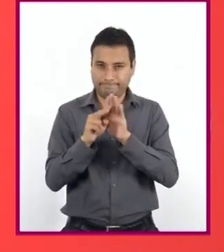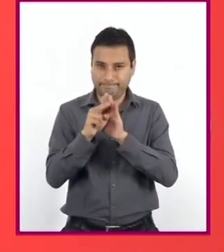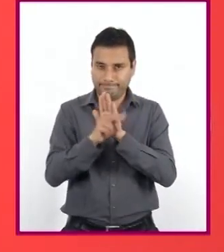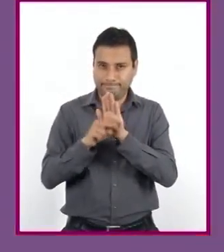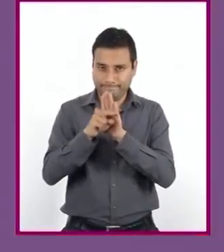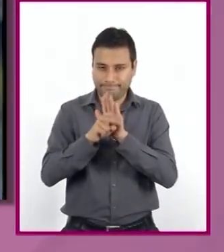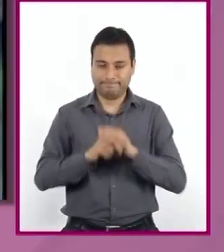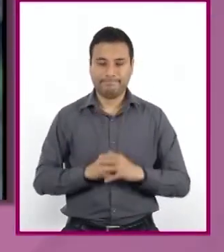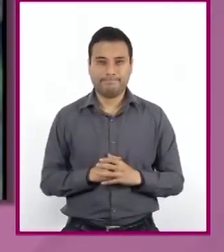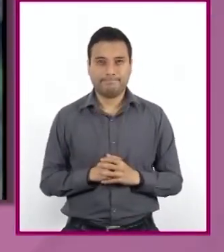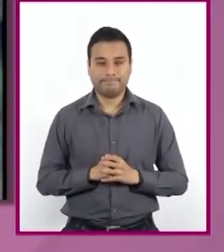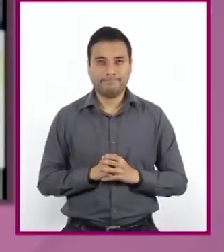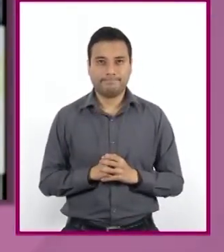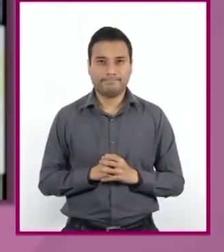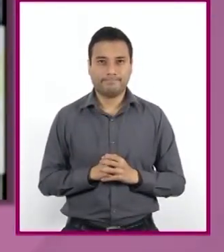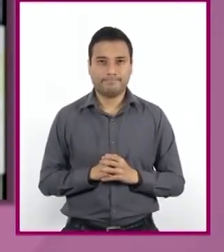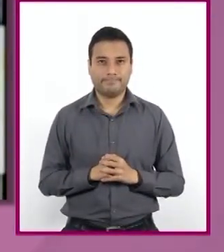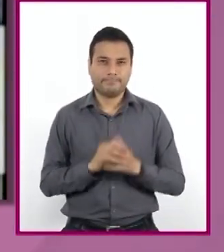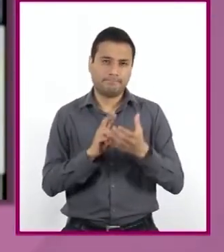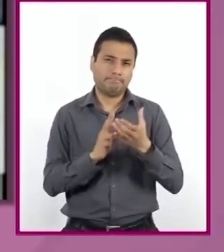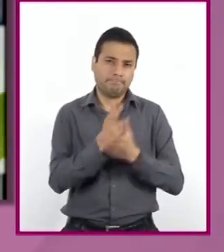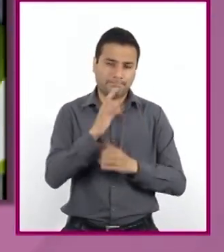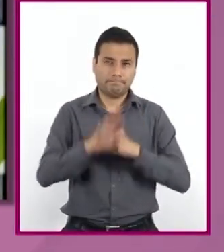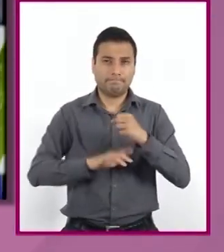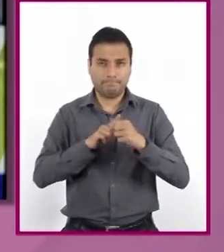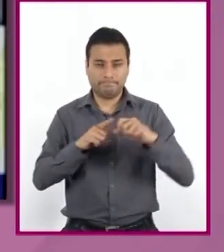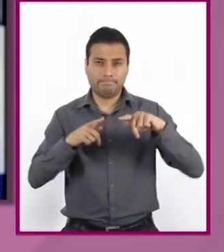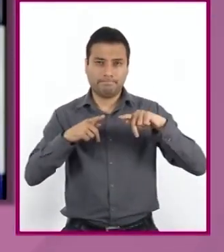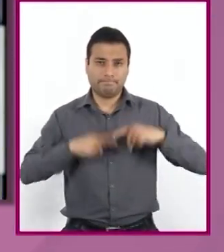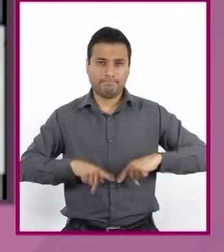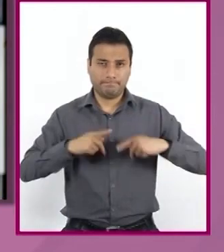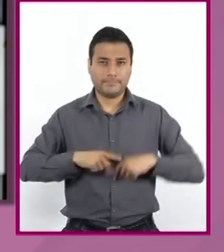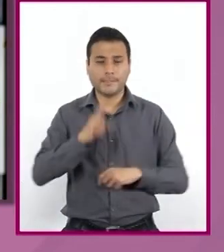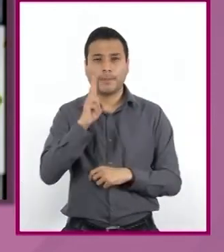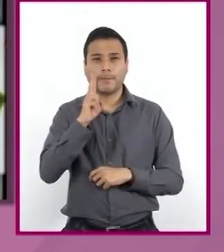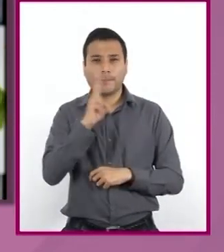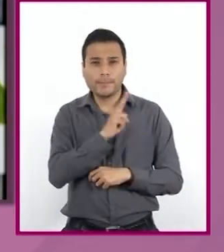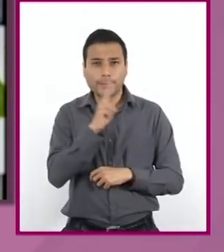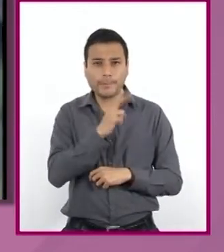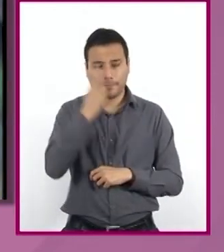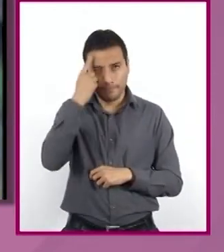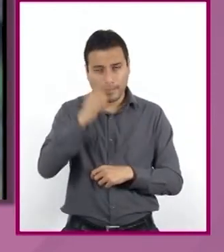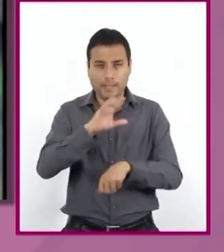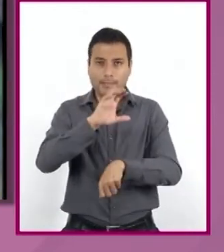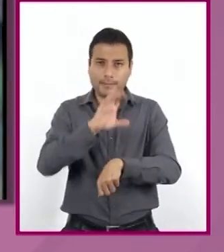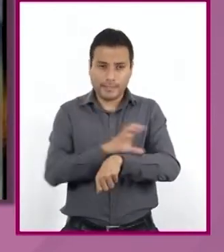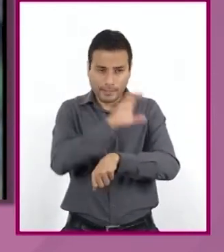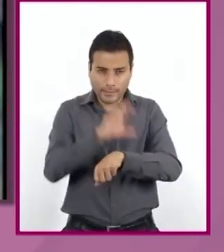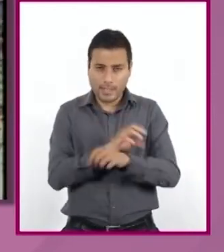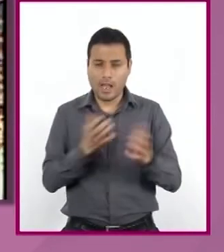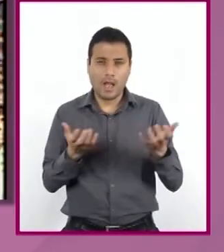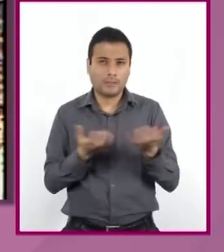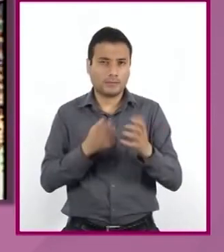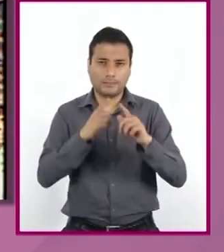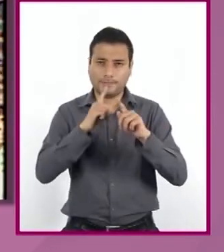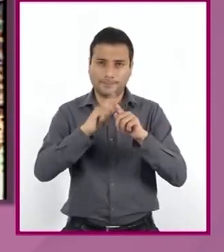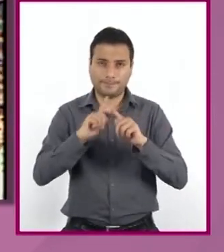video. Los seres vivos respiramos para producir energía con la que realizamos los procesos vitales.